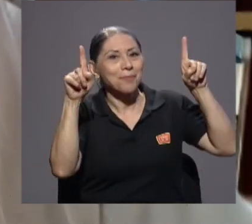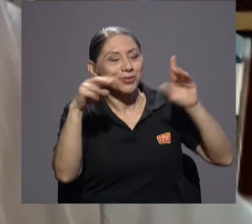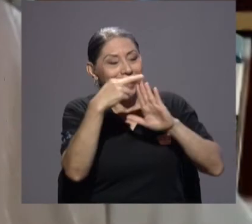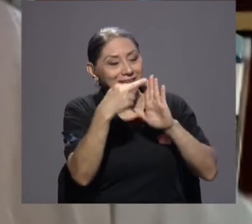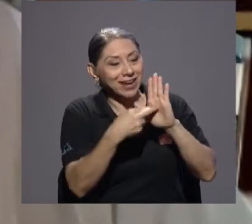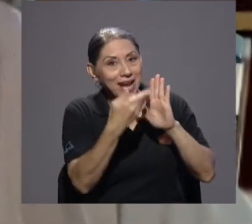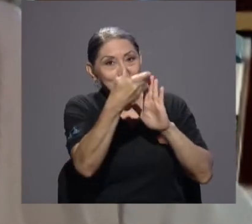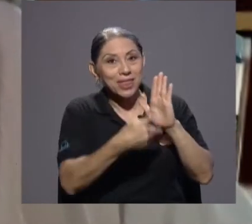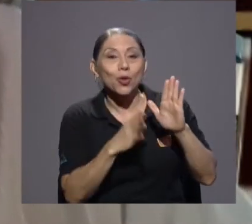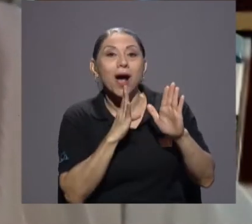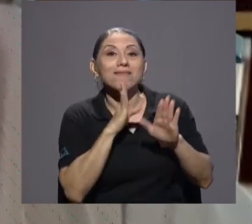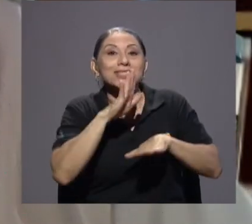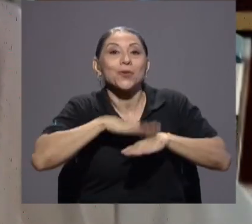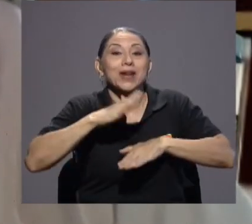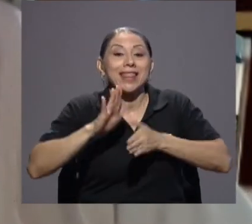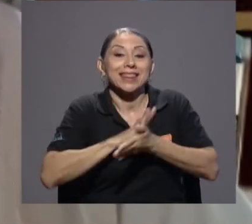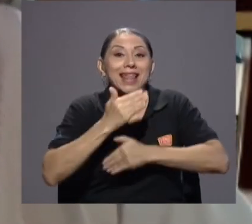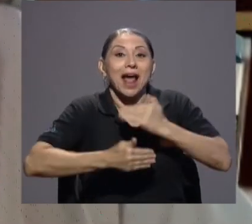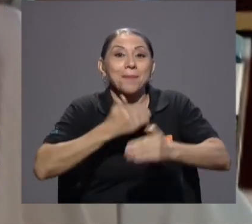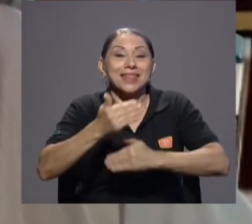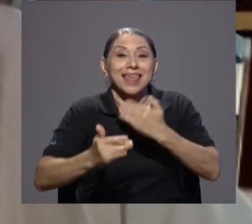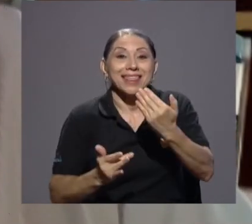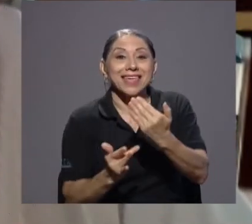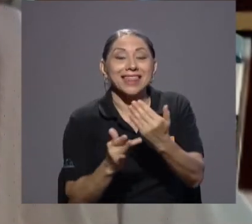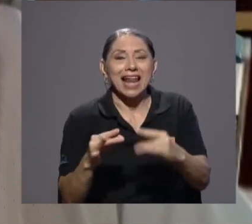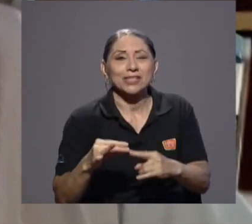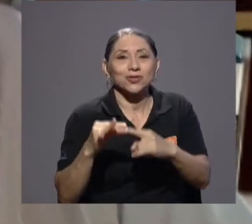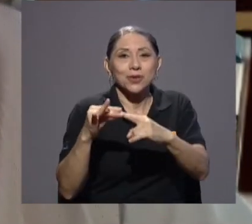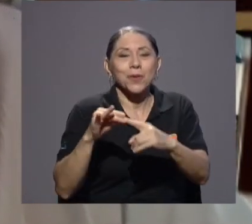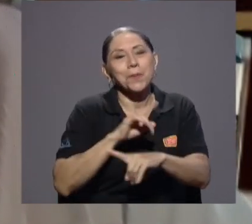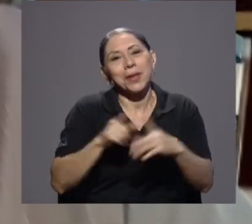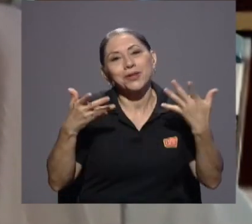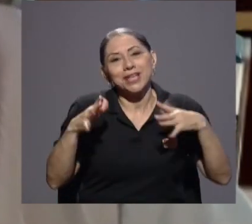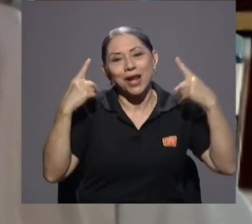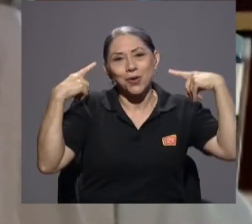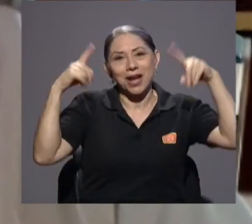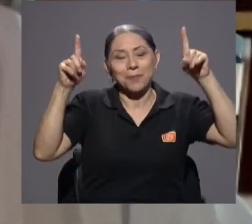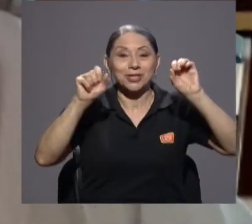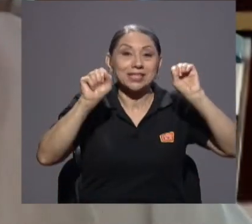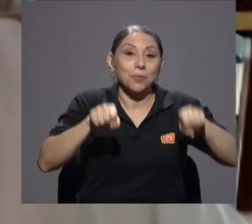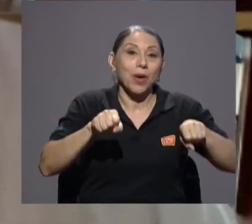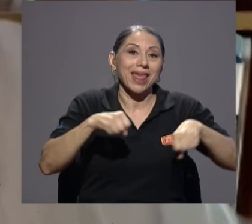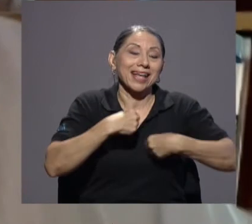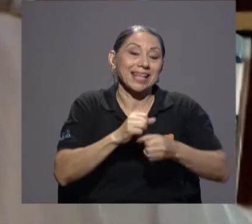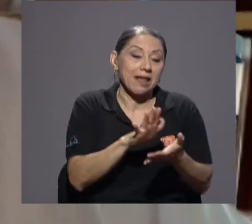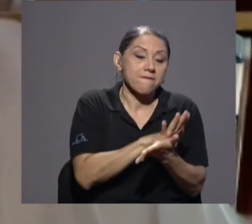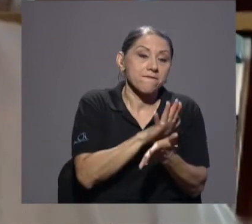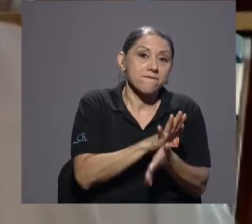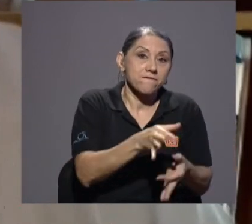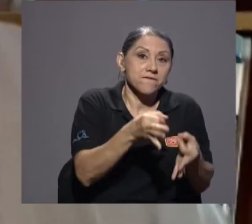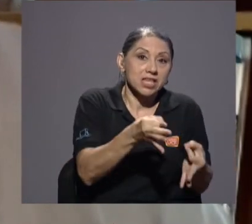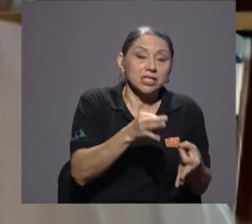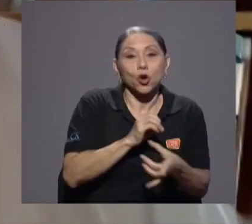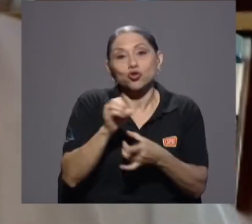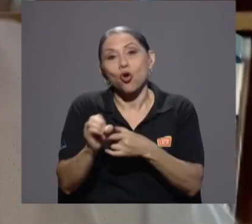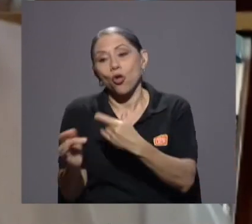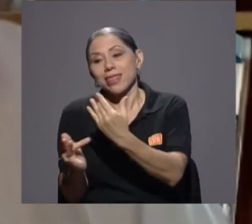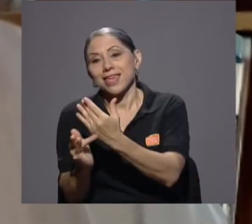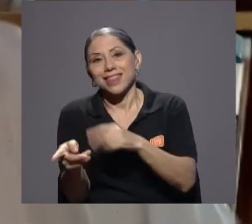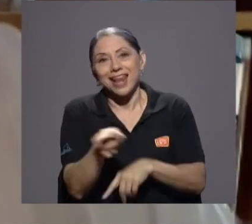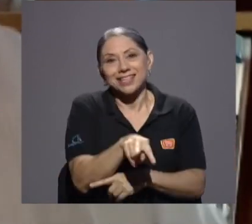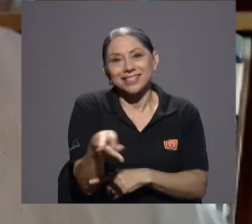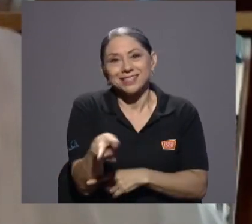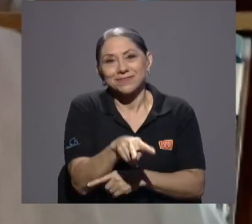Google como exclusivo, pero bueno, ya por lo menos logramos que todos los trámites se puedan hacer físicos o digitales. Y en ese sentido, todo ese tema